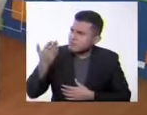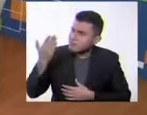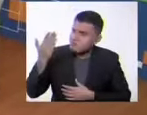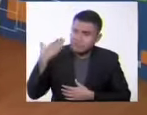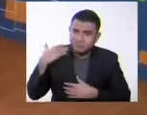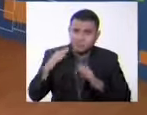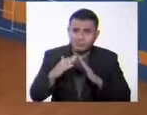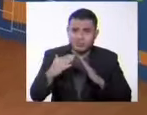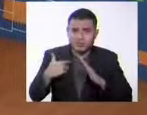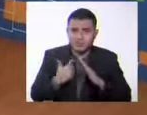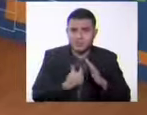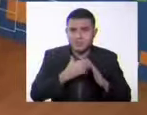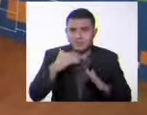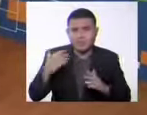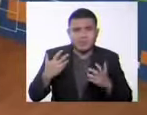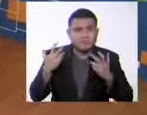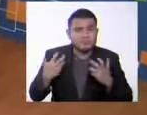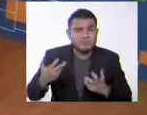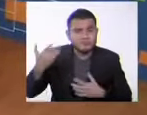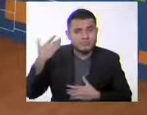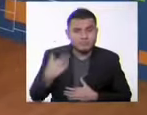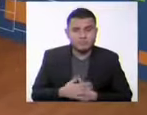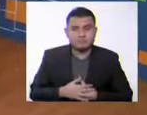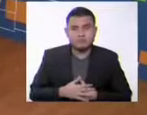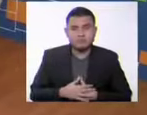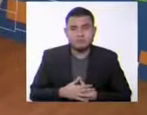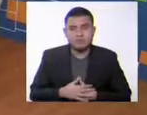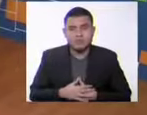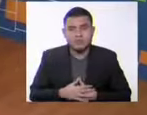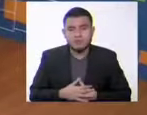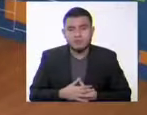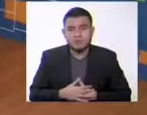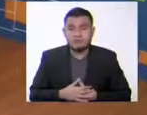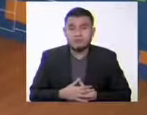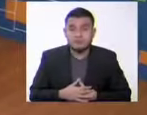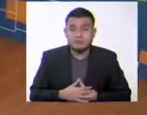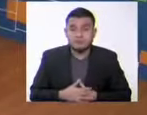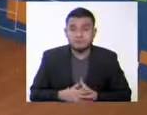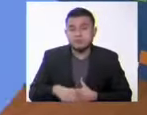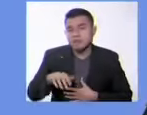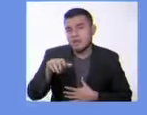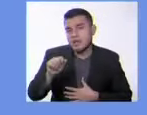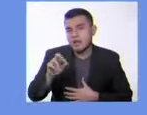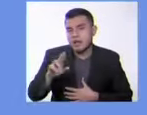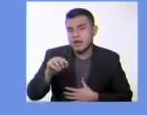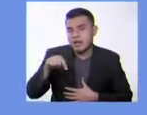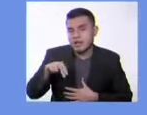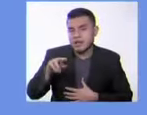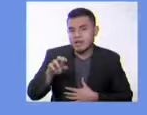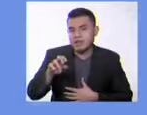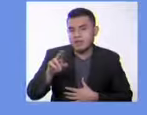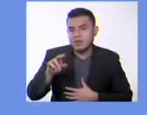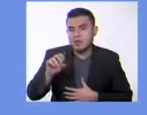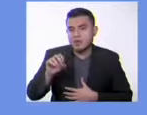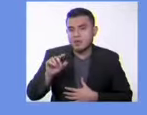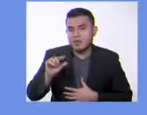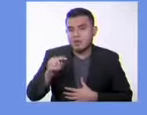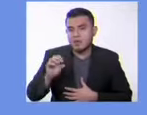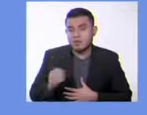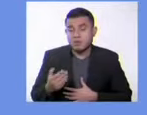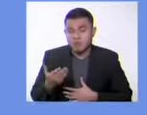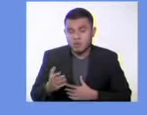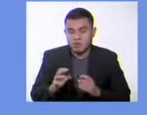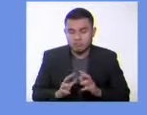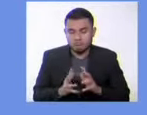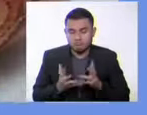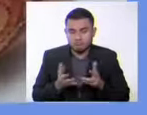muchos, muchos años. Entonces también hay bienes de carácter arqueológico, ¿no? Bienes de carácter arqueológico tiene que ver con las